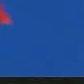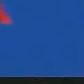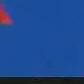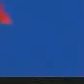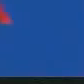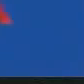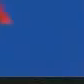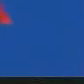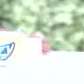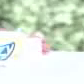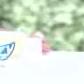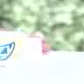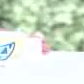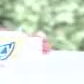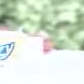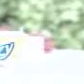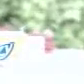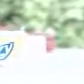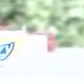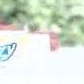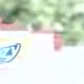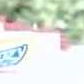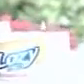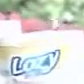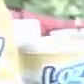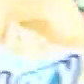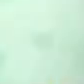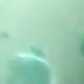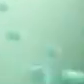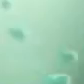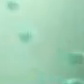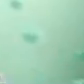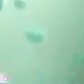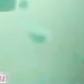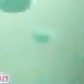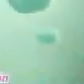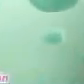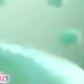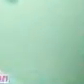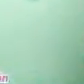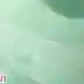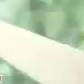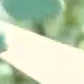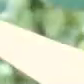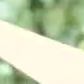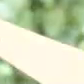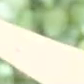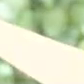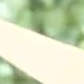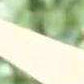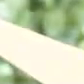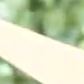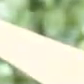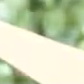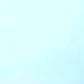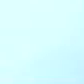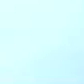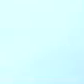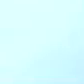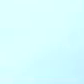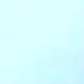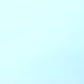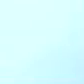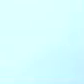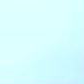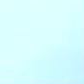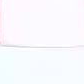una ciudad para todo. Nuevo Lavaloza Lossi Plus, único con cápsulas de humectación que por sus ingredientes naturales cuidan y protegen tus manos y